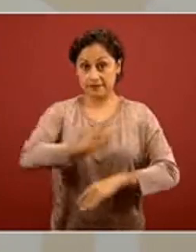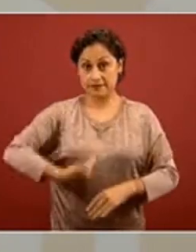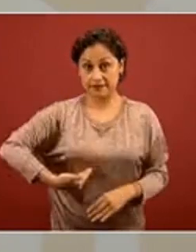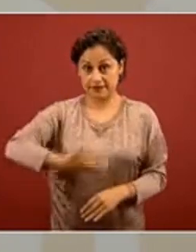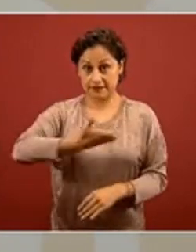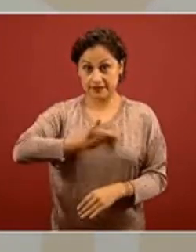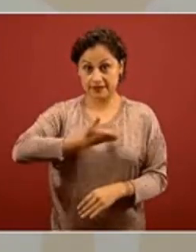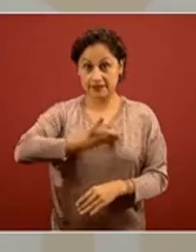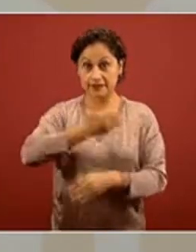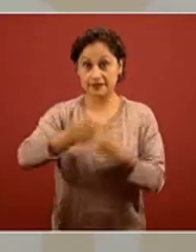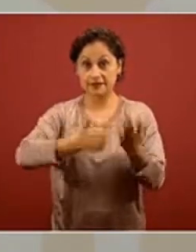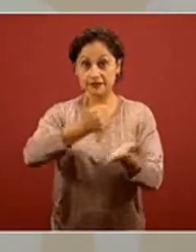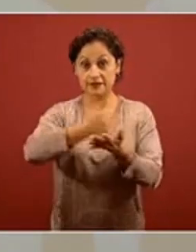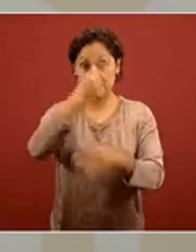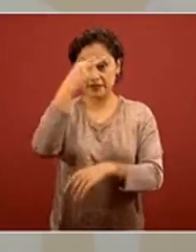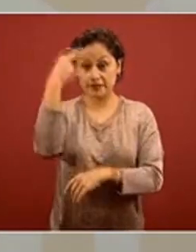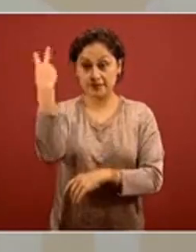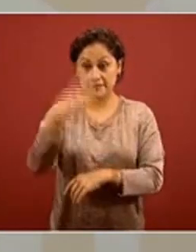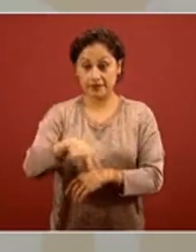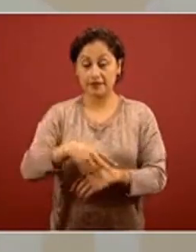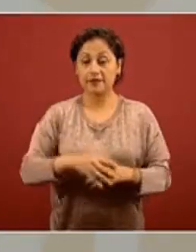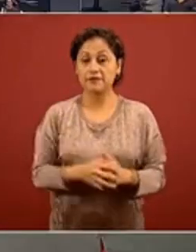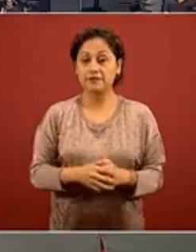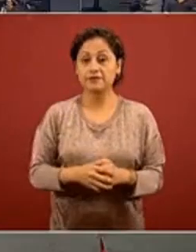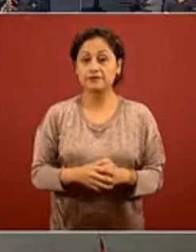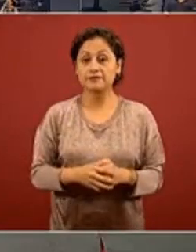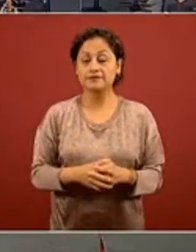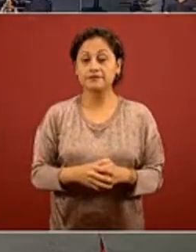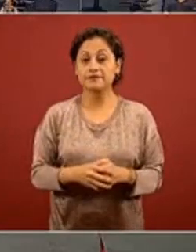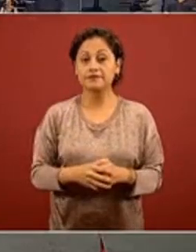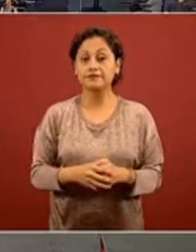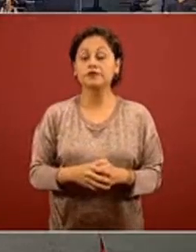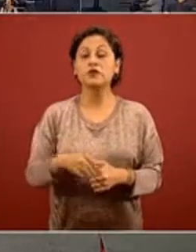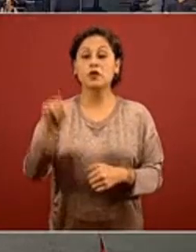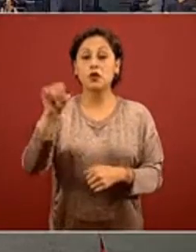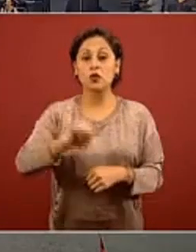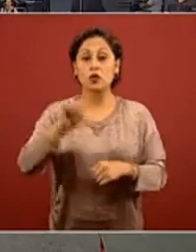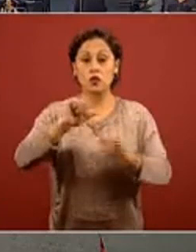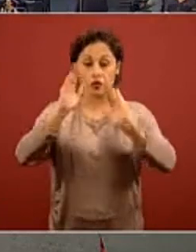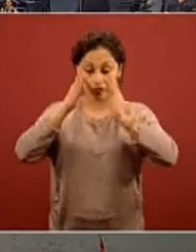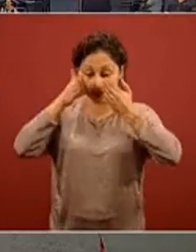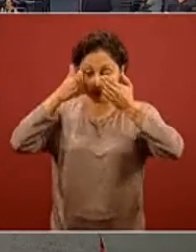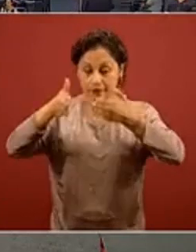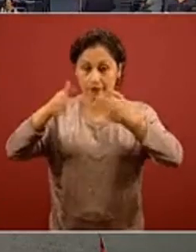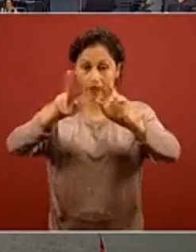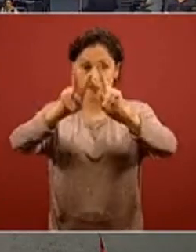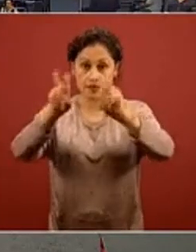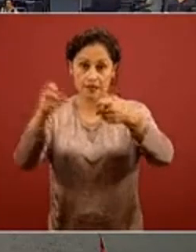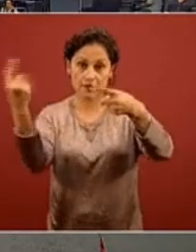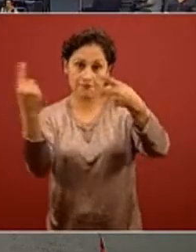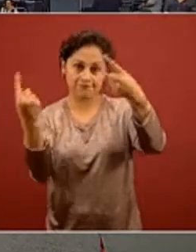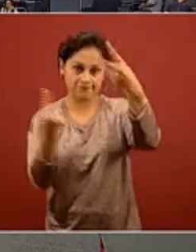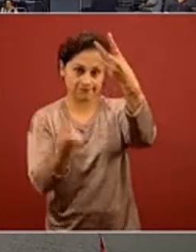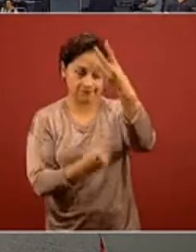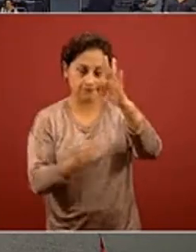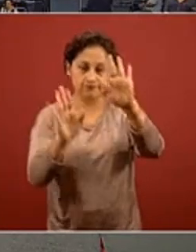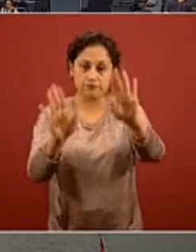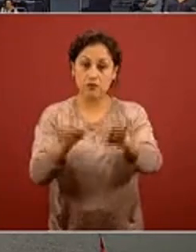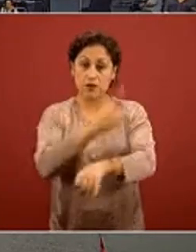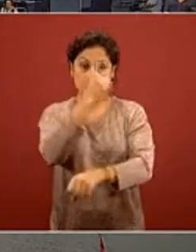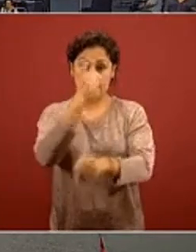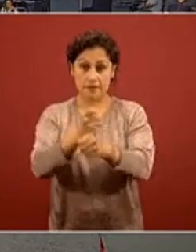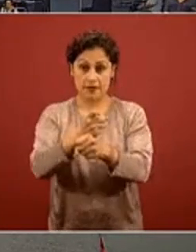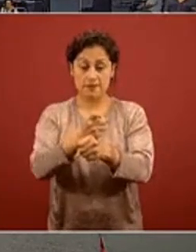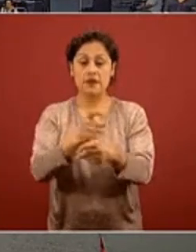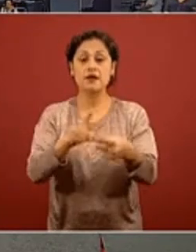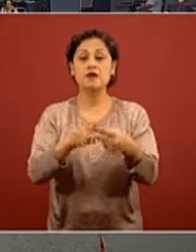México y esto es en la Ciudad de México y hoy vamos a concentrarnos en varios temas. El primero, como siempre, es el informe